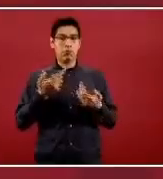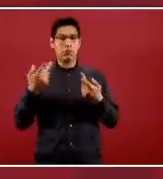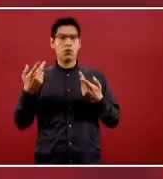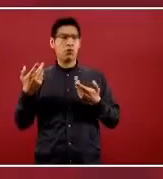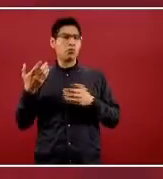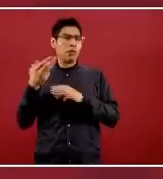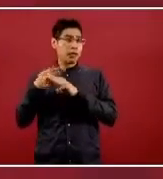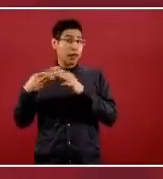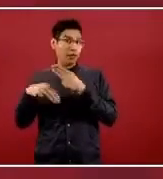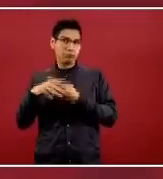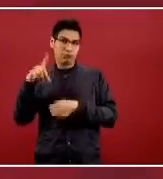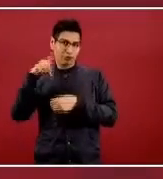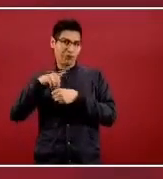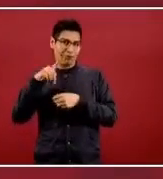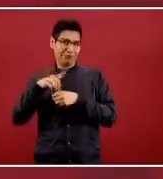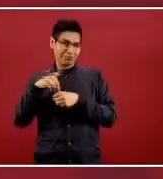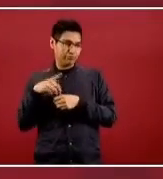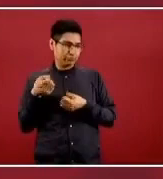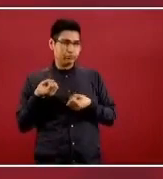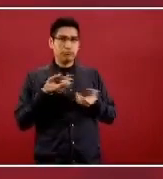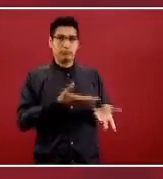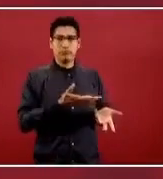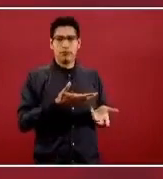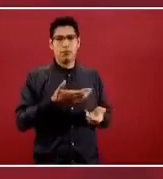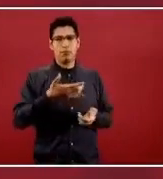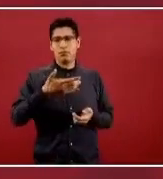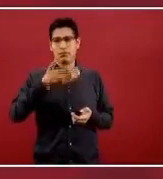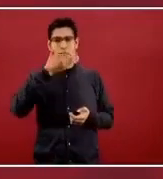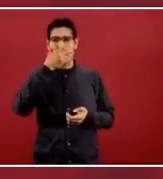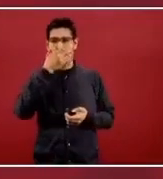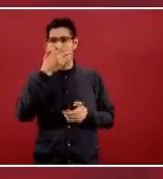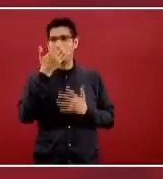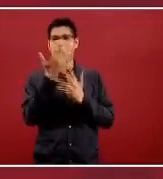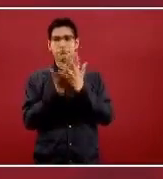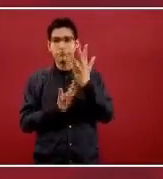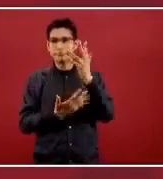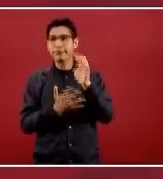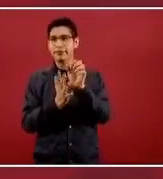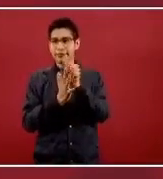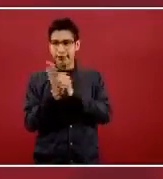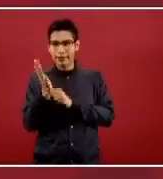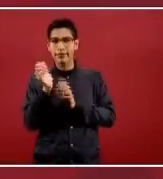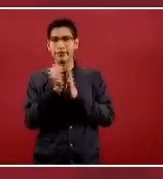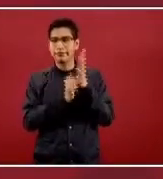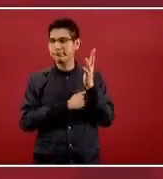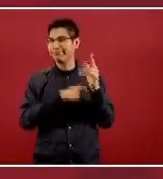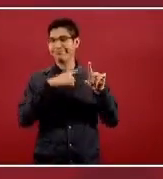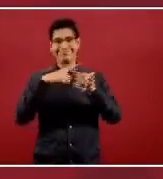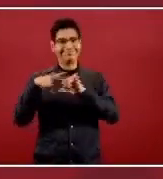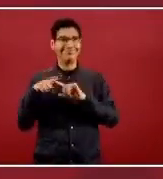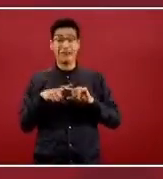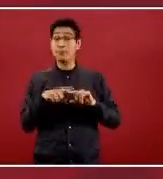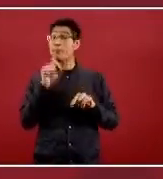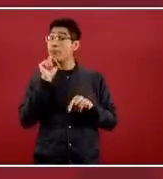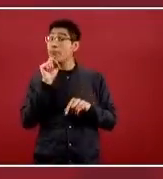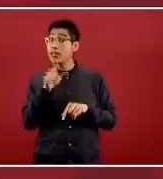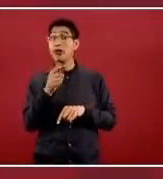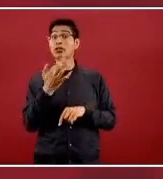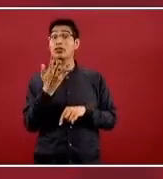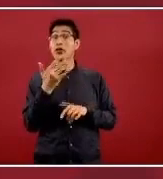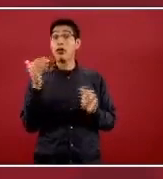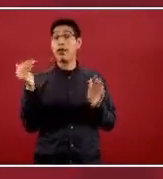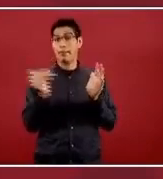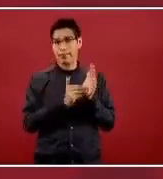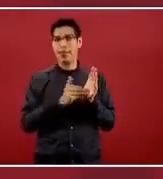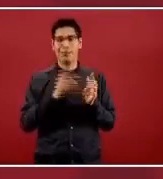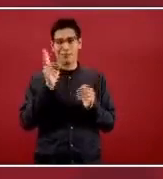personal, cubrebocas, batas, guantes, mascarillas, etcétera, también de 50,000 pruebas diagnósticas que están ya